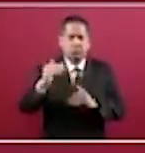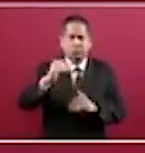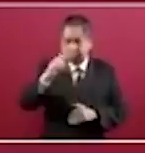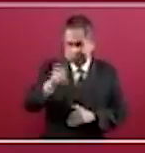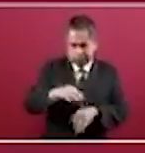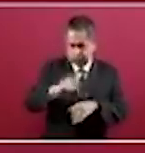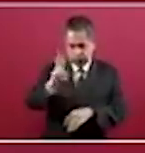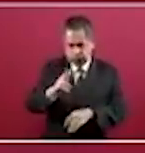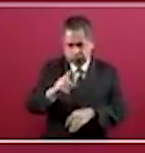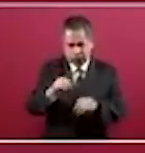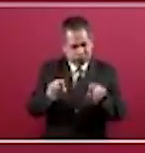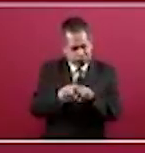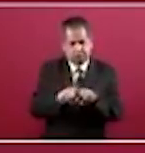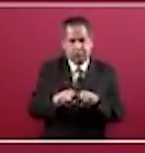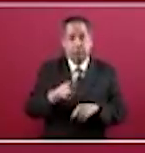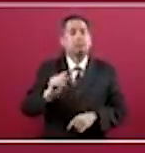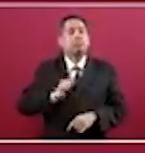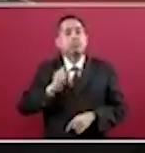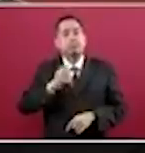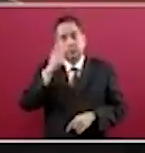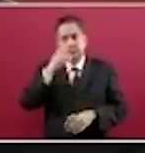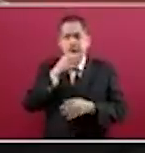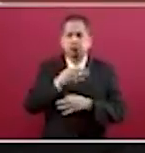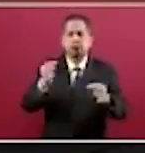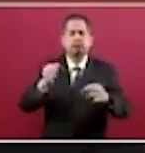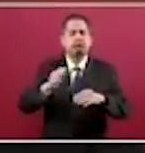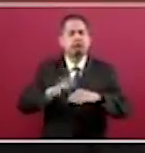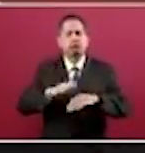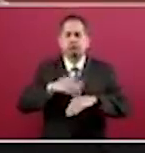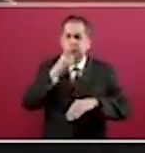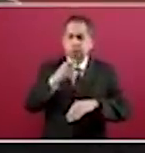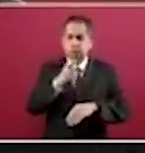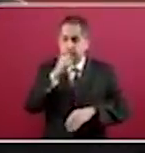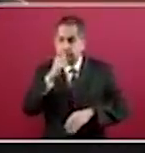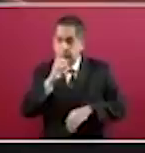términos reales. Esto aprovecho para decirlo